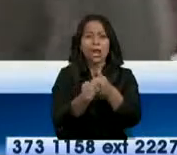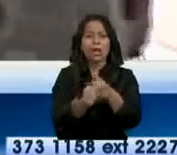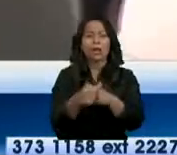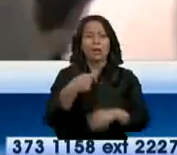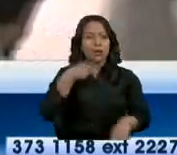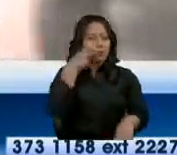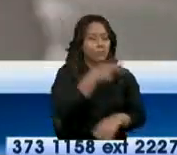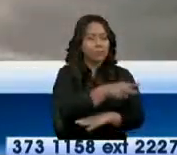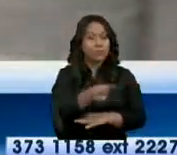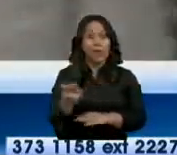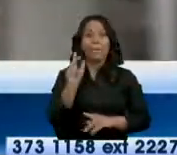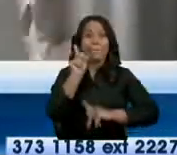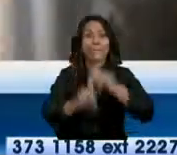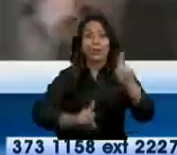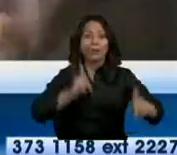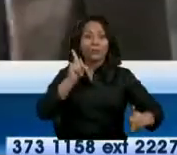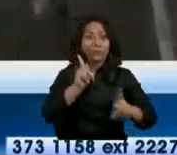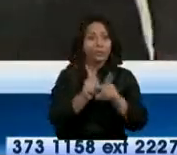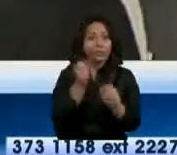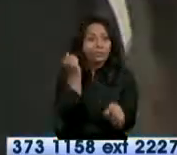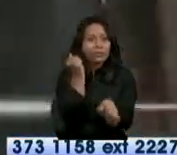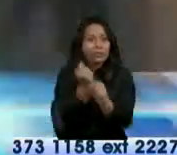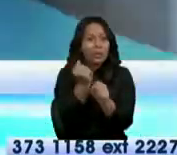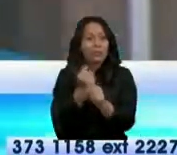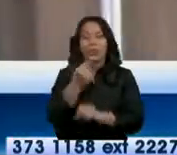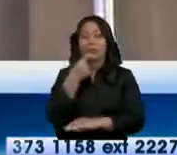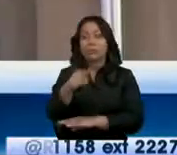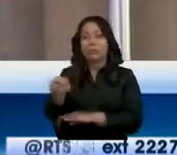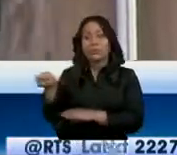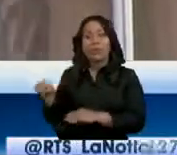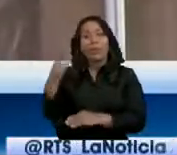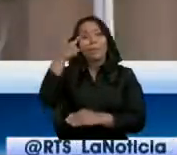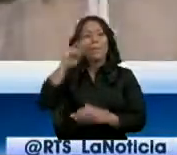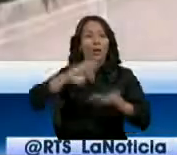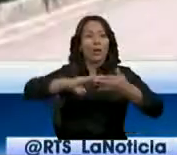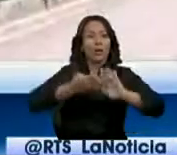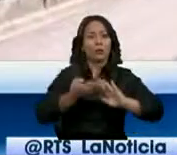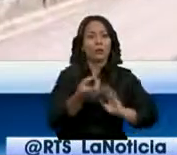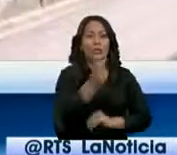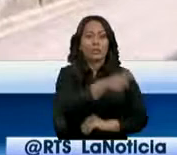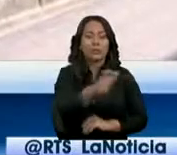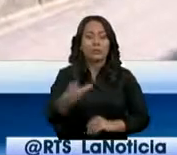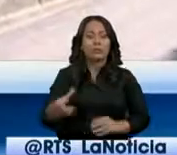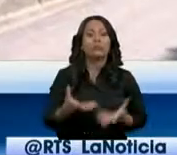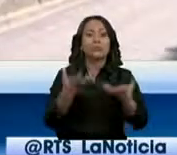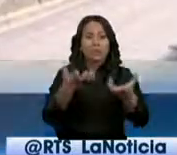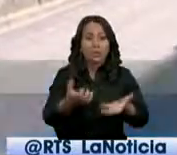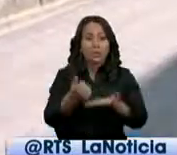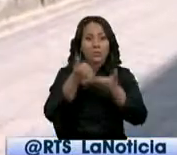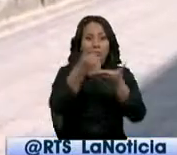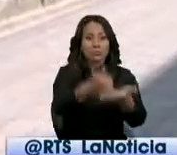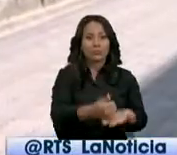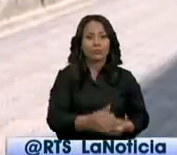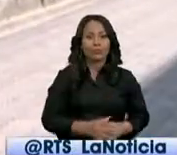parámetro ideal de lo que exige la ciudadanía, informó Jorge Escobar.